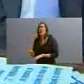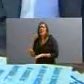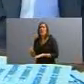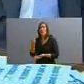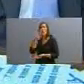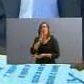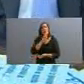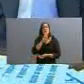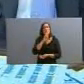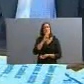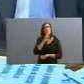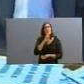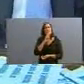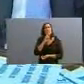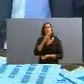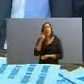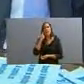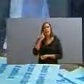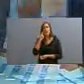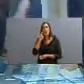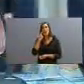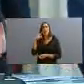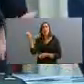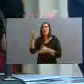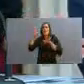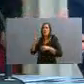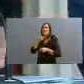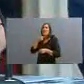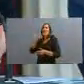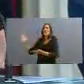una chica intendenta que prácticamente la querían linchar. ¿Y qué